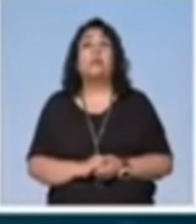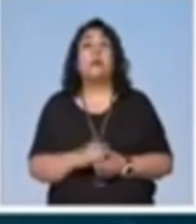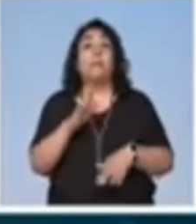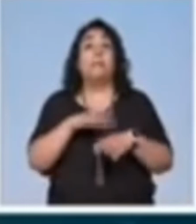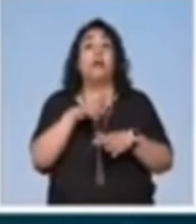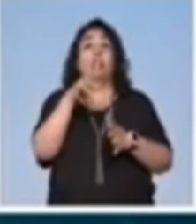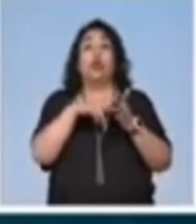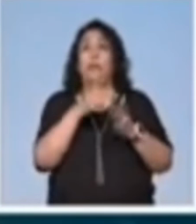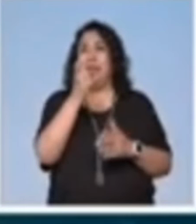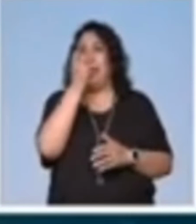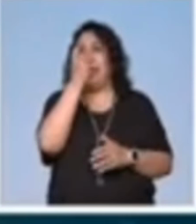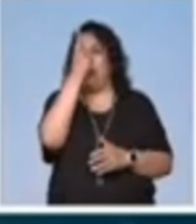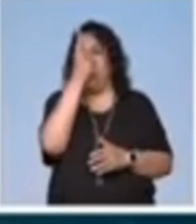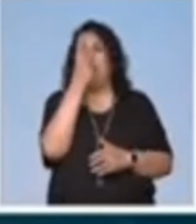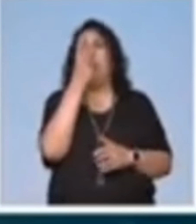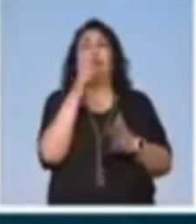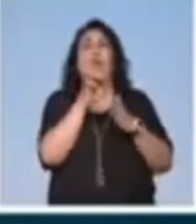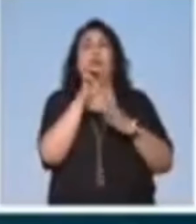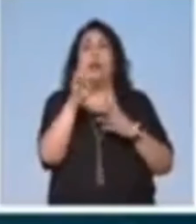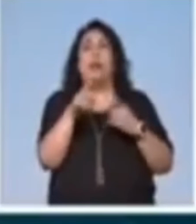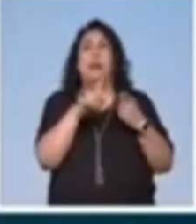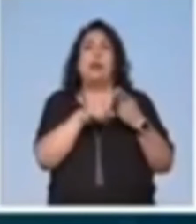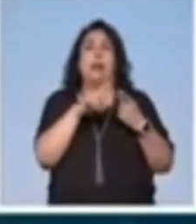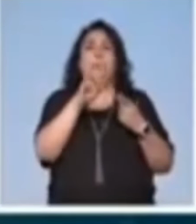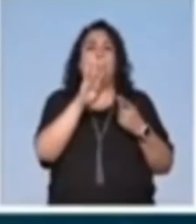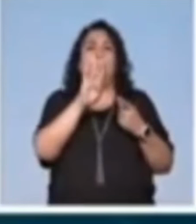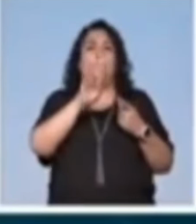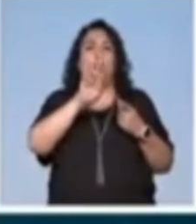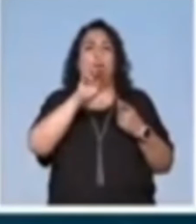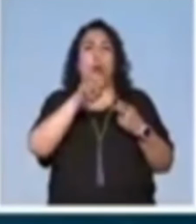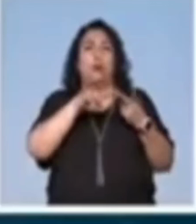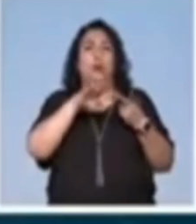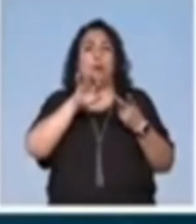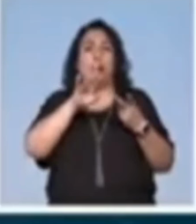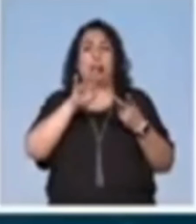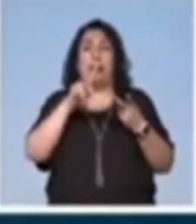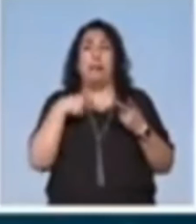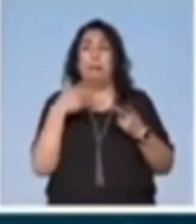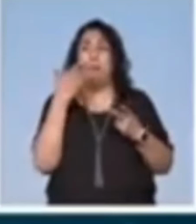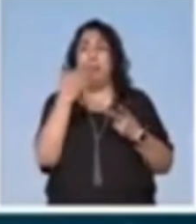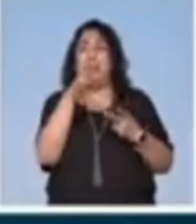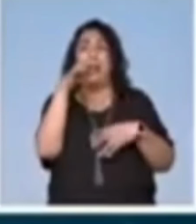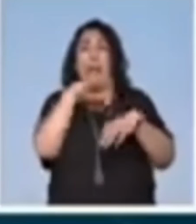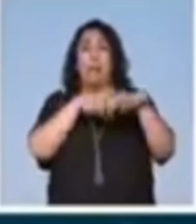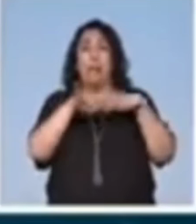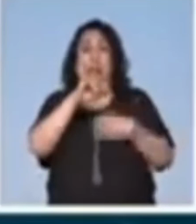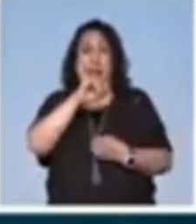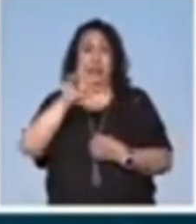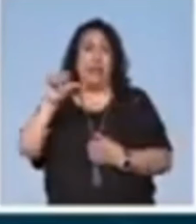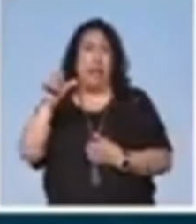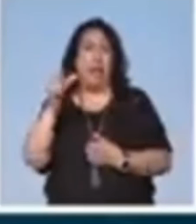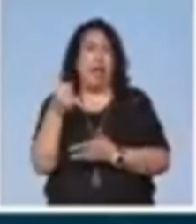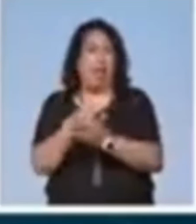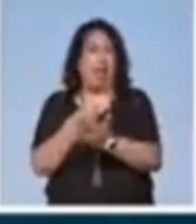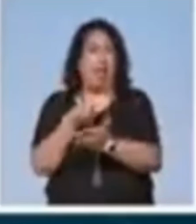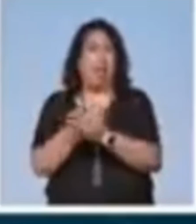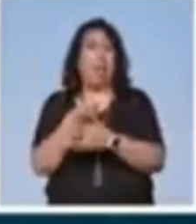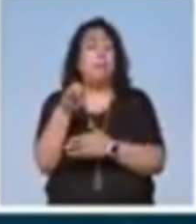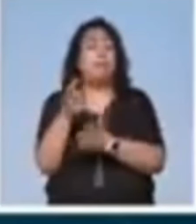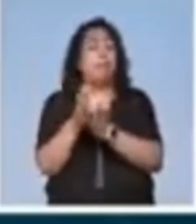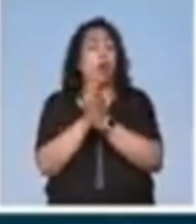Más de 8.000 autores, entre los que se encuentran a Dan Brown y Margaret Atwood, exigieron a las empresas de inteligencia artificial que